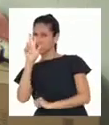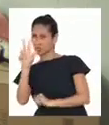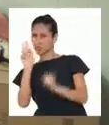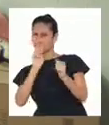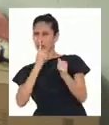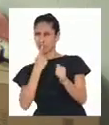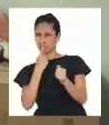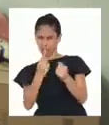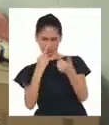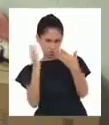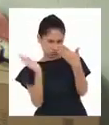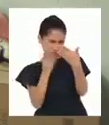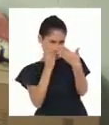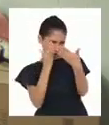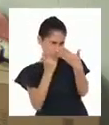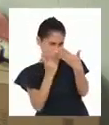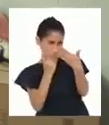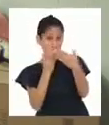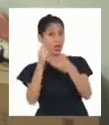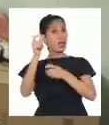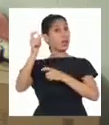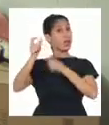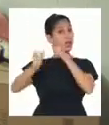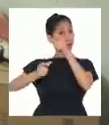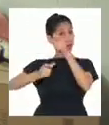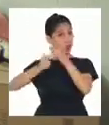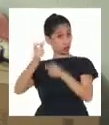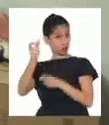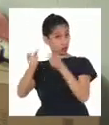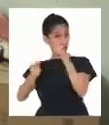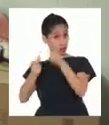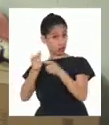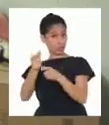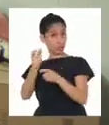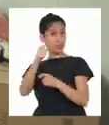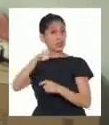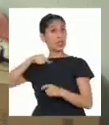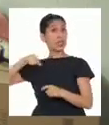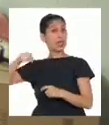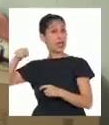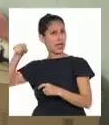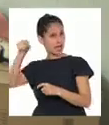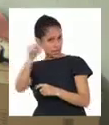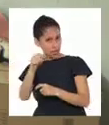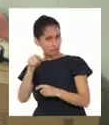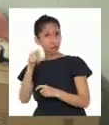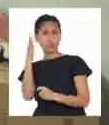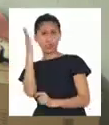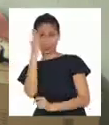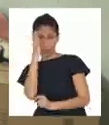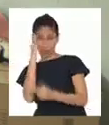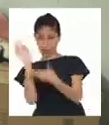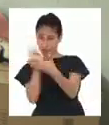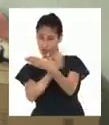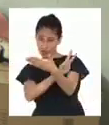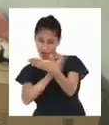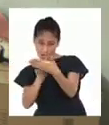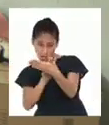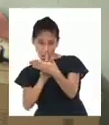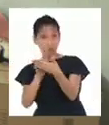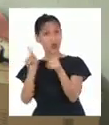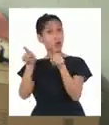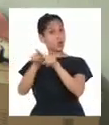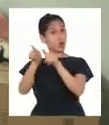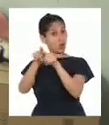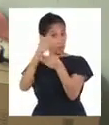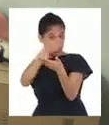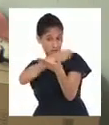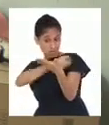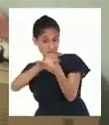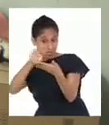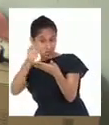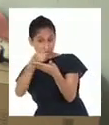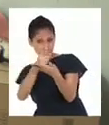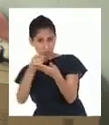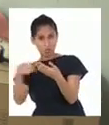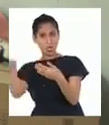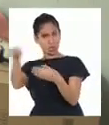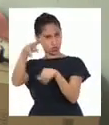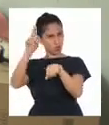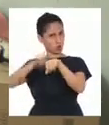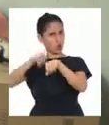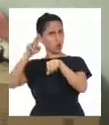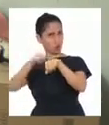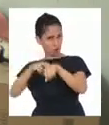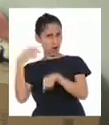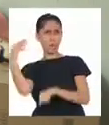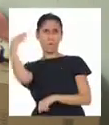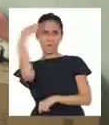del derecho de sufragio los ciudadanos que sepan leer y escribir. Y en elecciones municipales, las mujeres